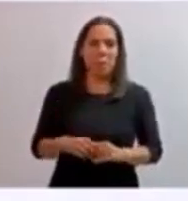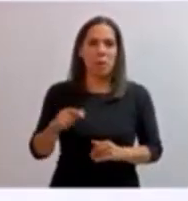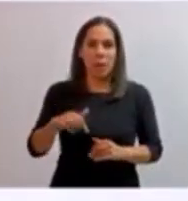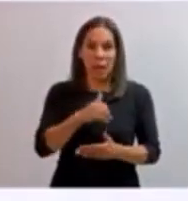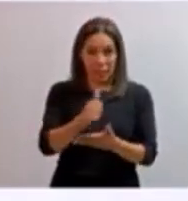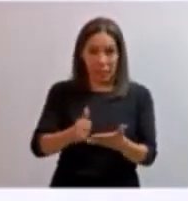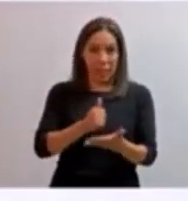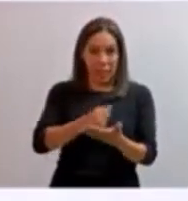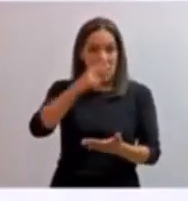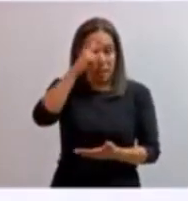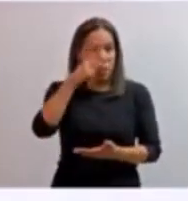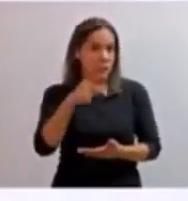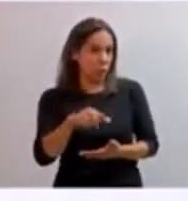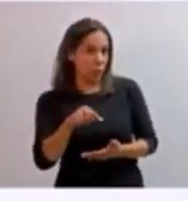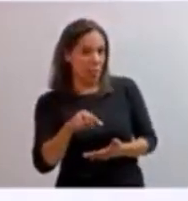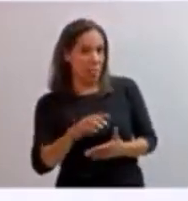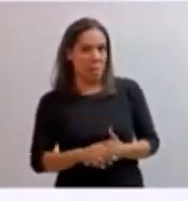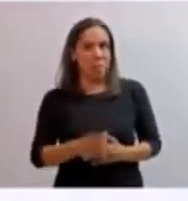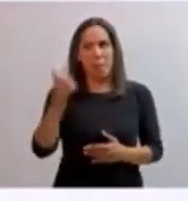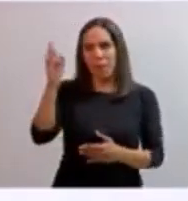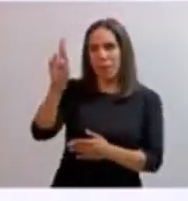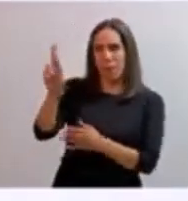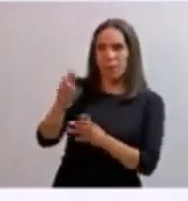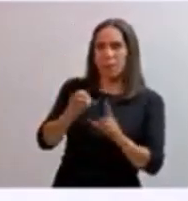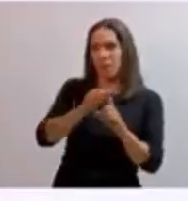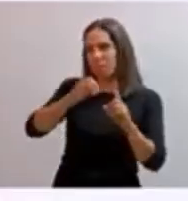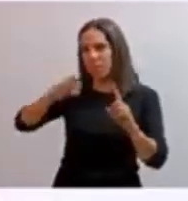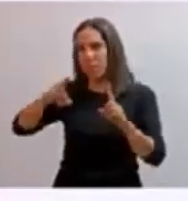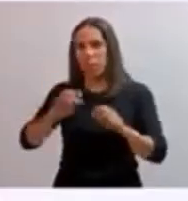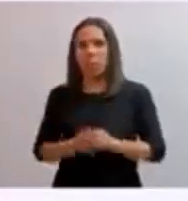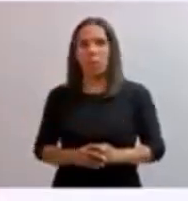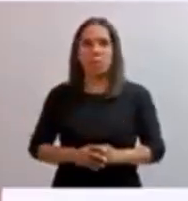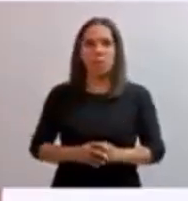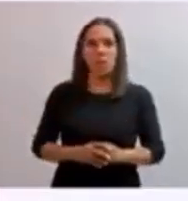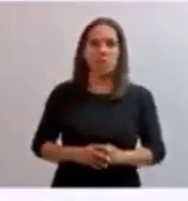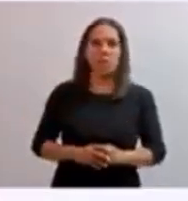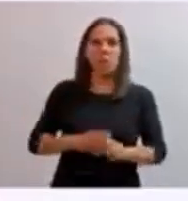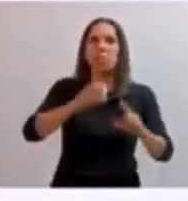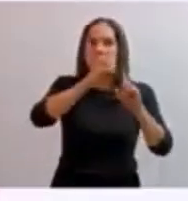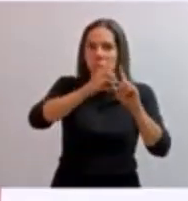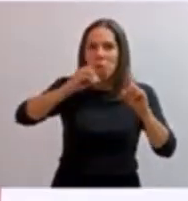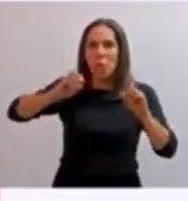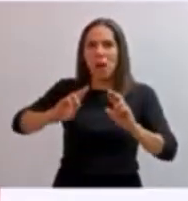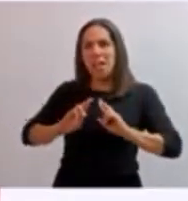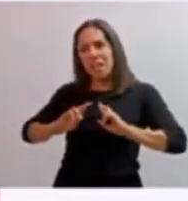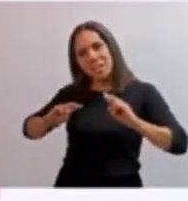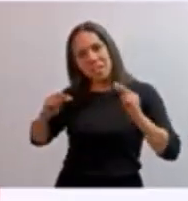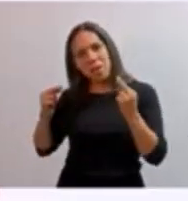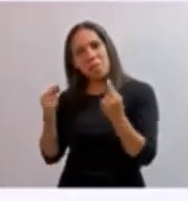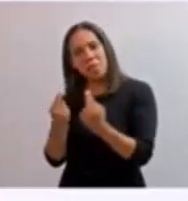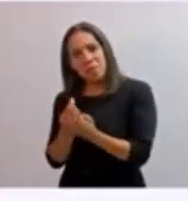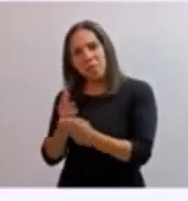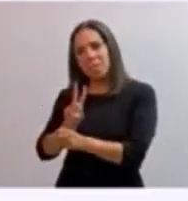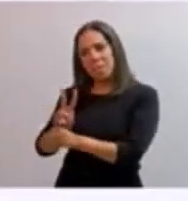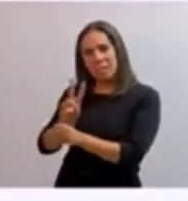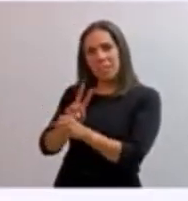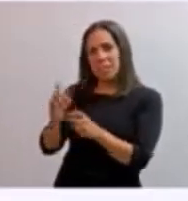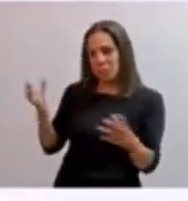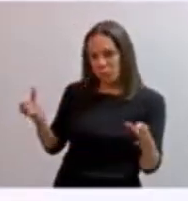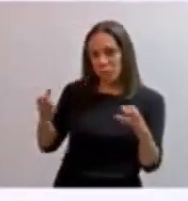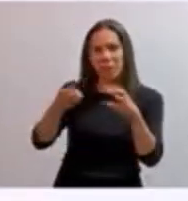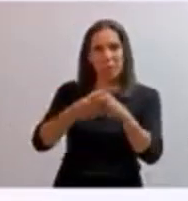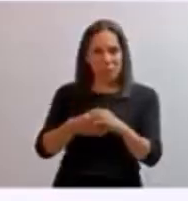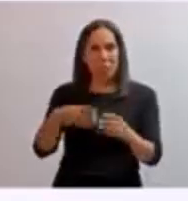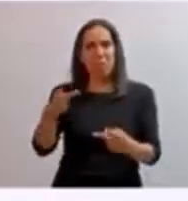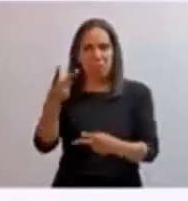de México, las direcciones operativas organizan reuniones de supervisores en las que